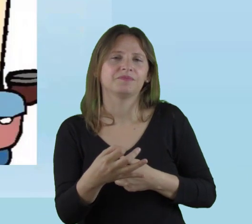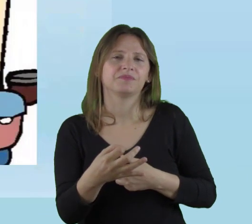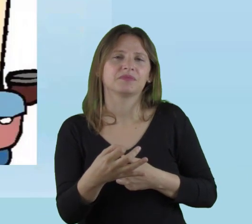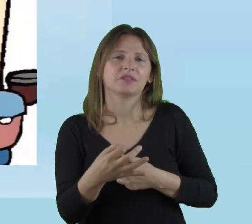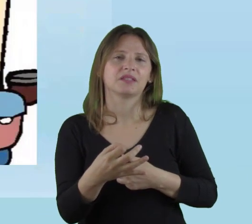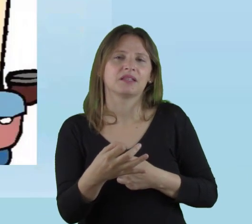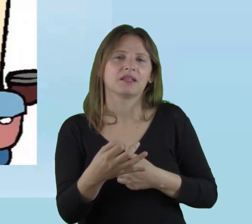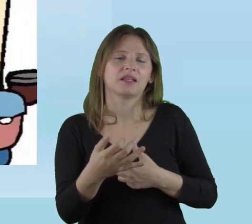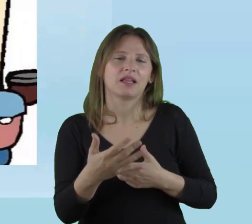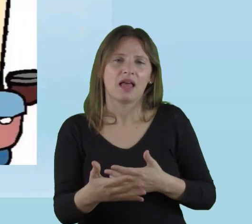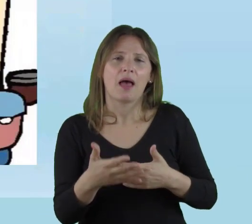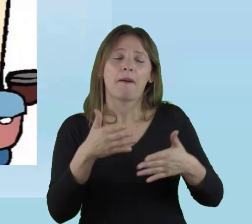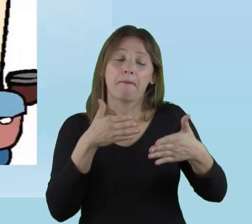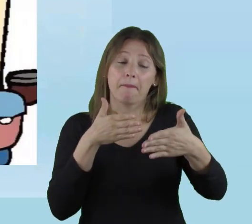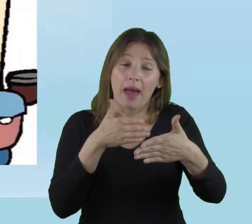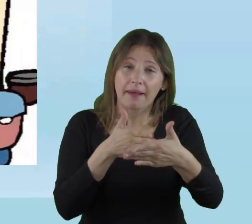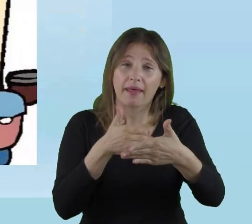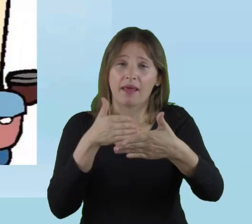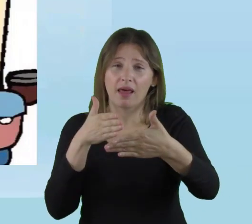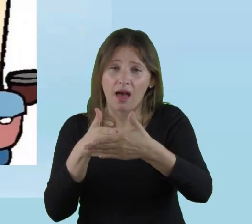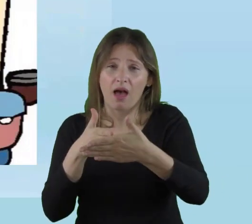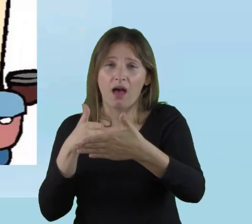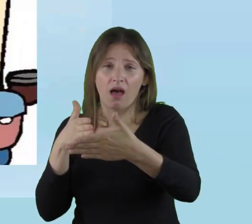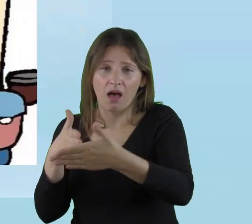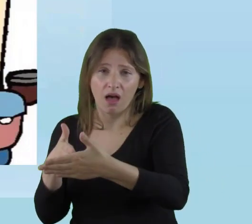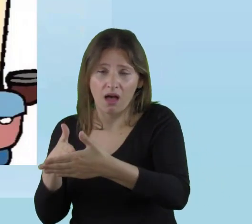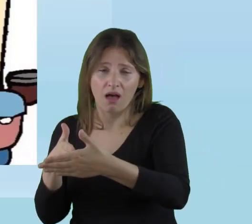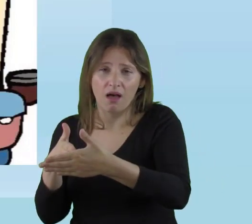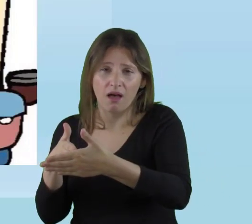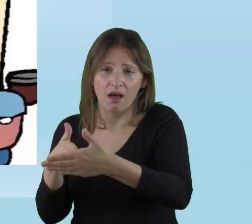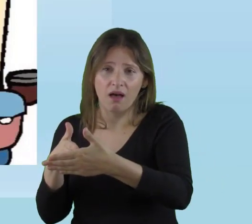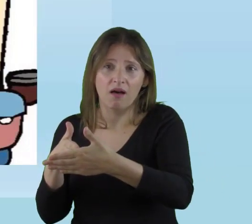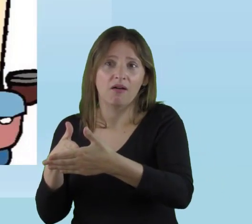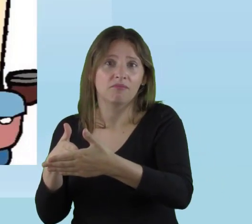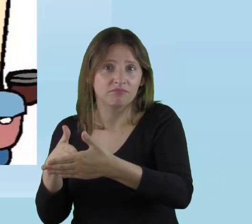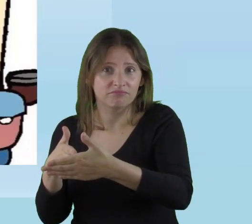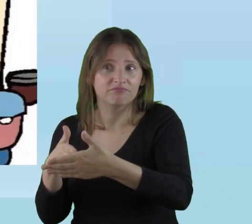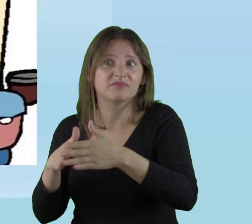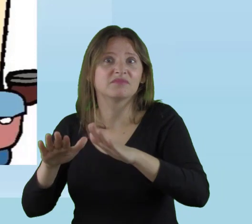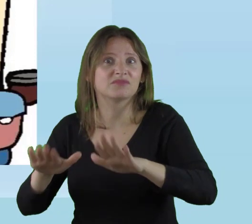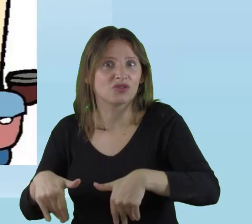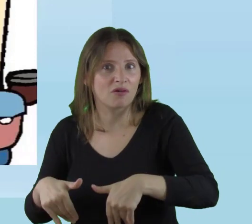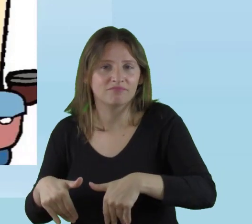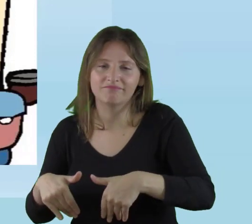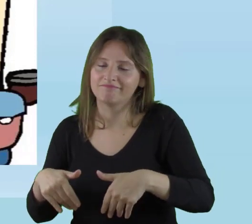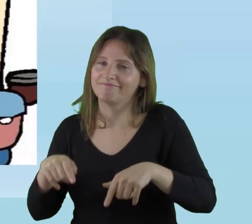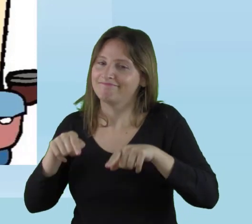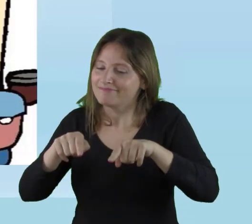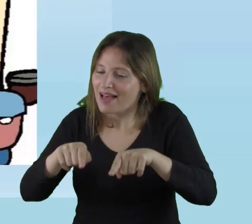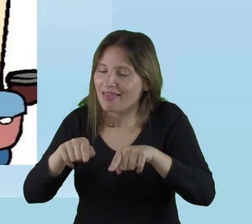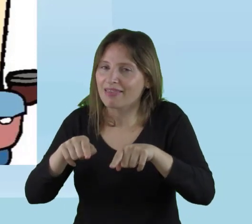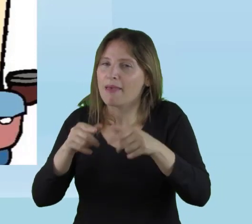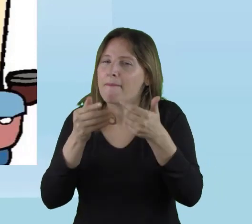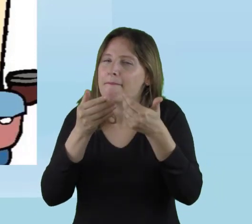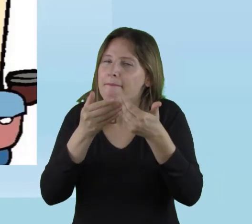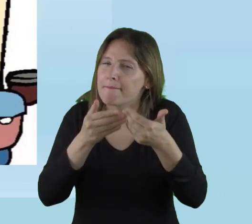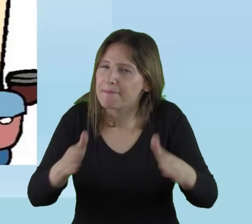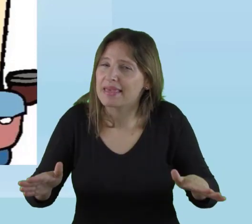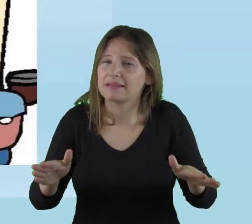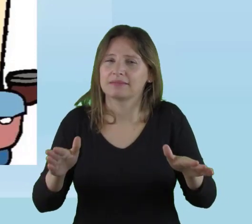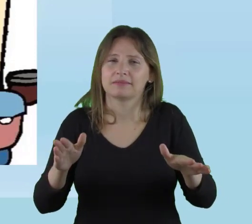que las barreras son el principal